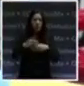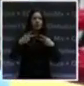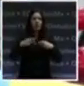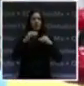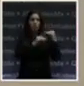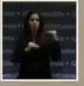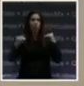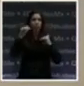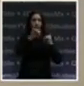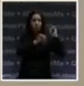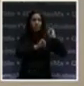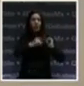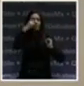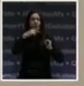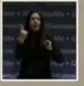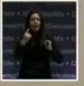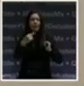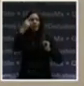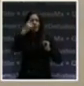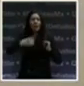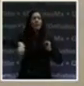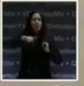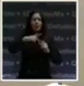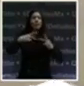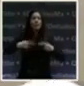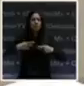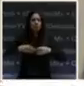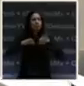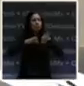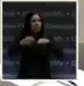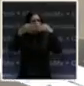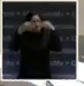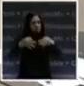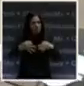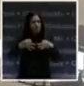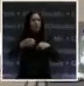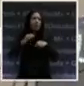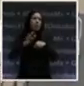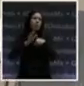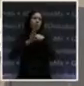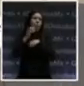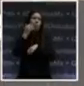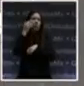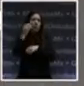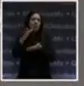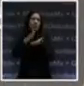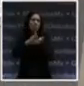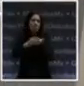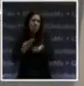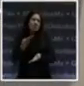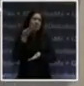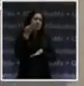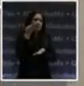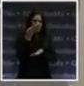¿Esto con qué? Garantizar que los funcionarios van a actuar de manera correcta ante cualquier trámite que se tenga que